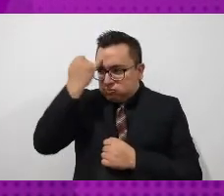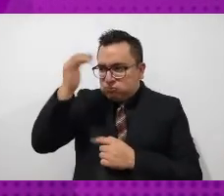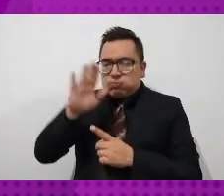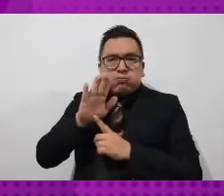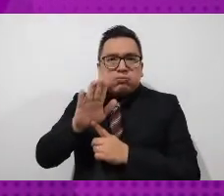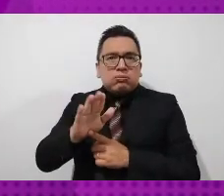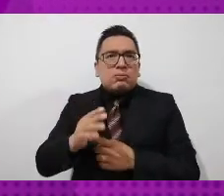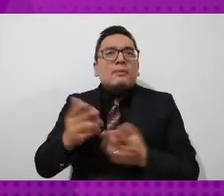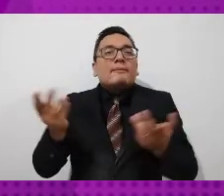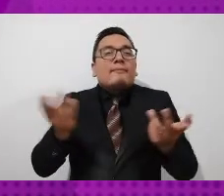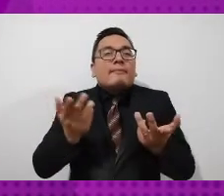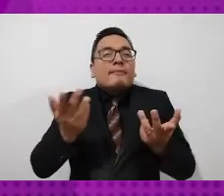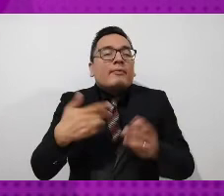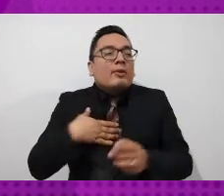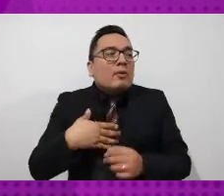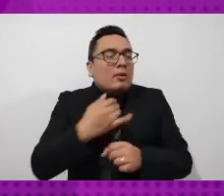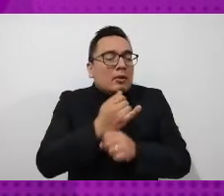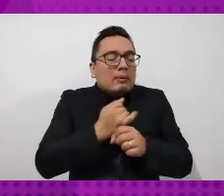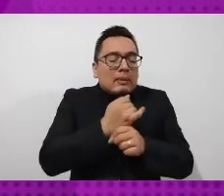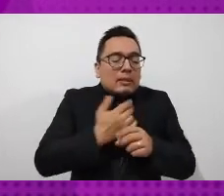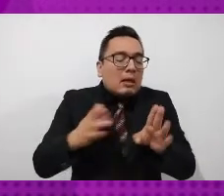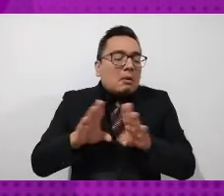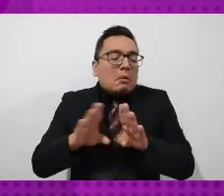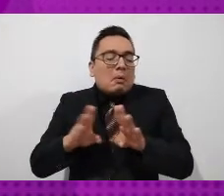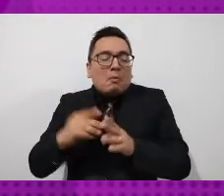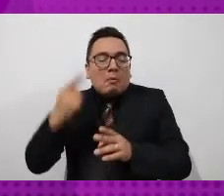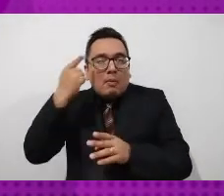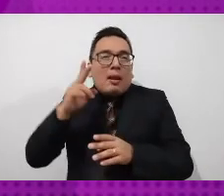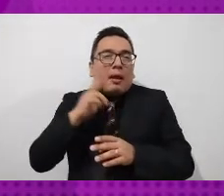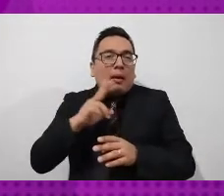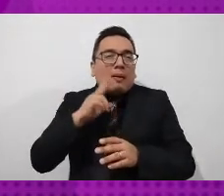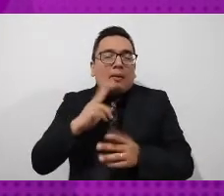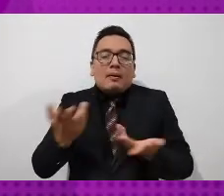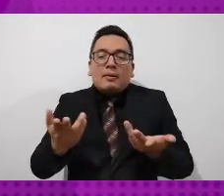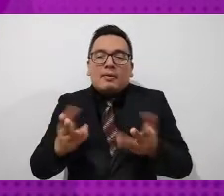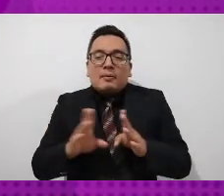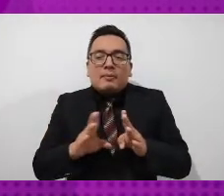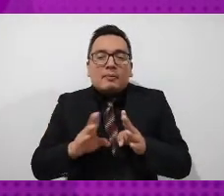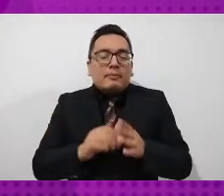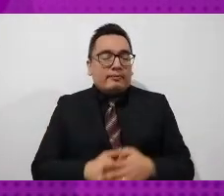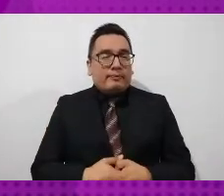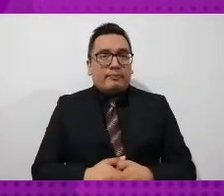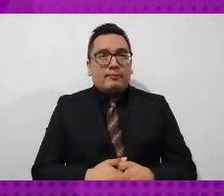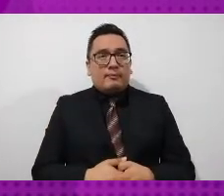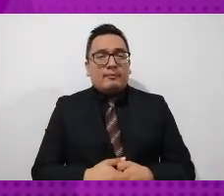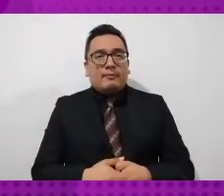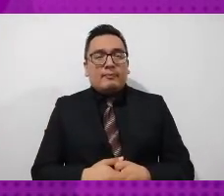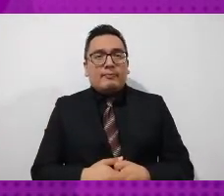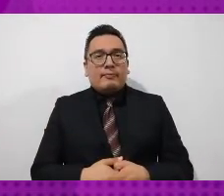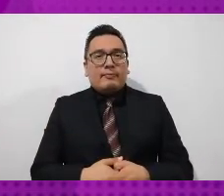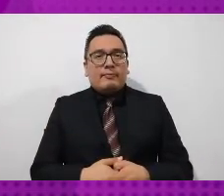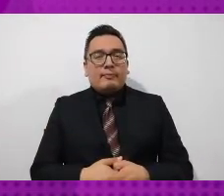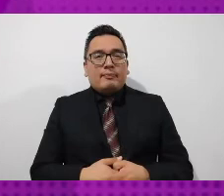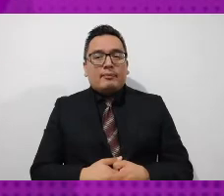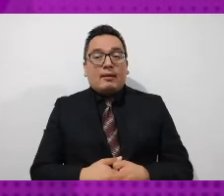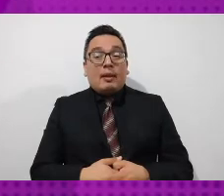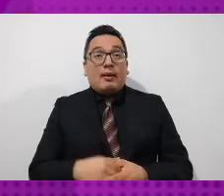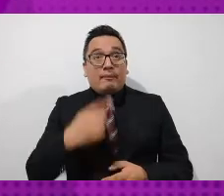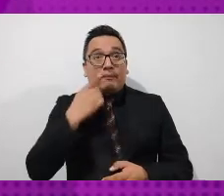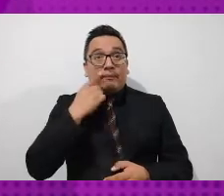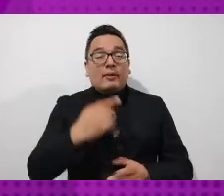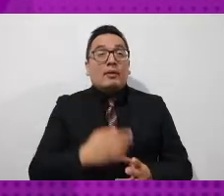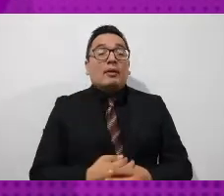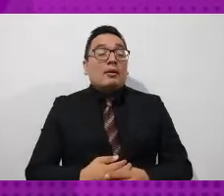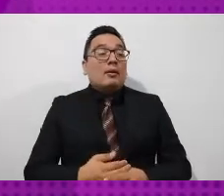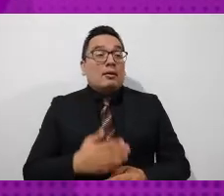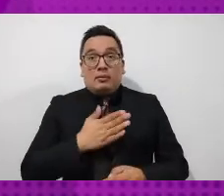hacer? ¿Dónde tengo que buscar información para ir acompañando todo este proceso o este procedimiento? Lo primero que yo le